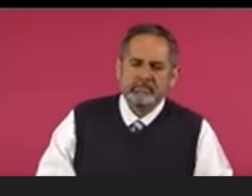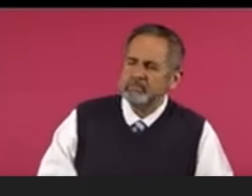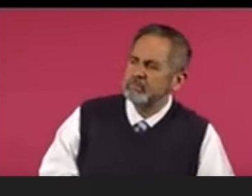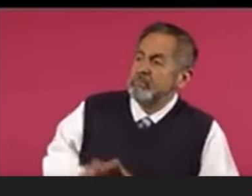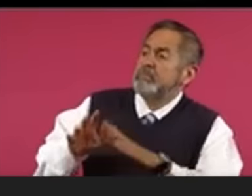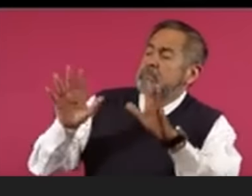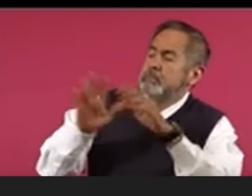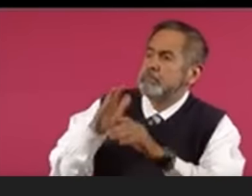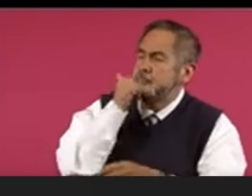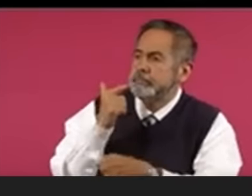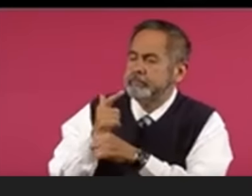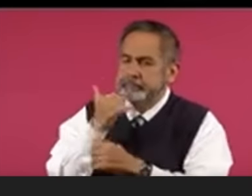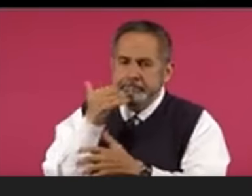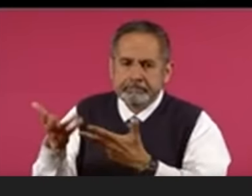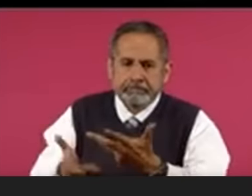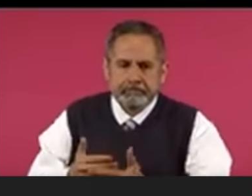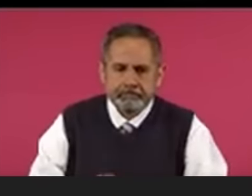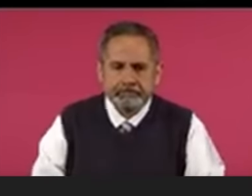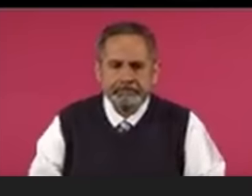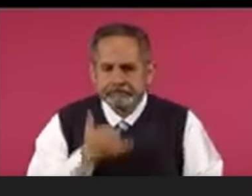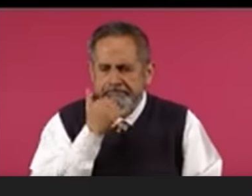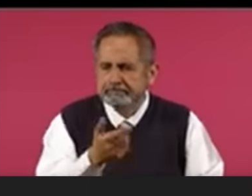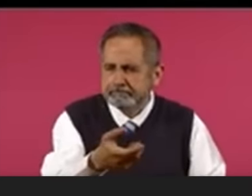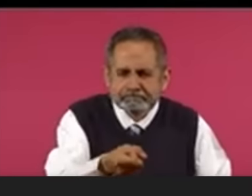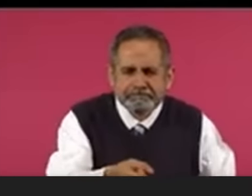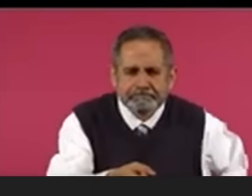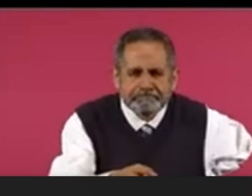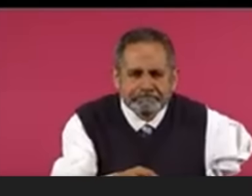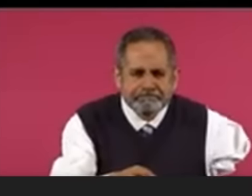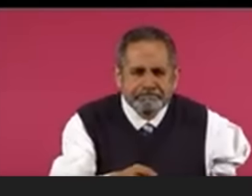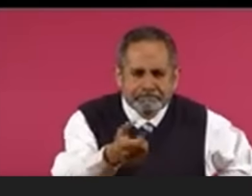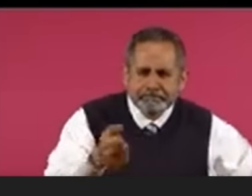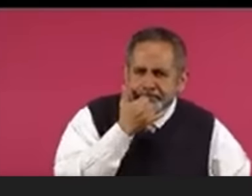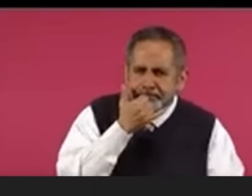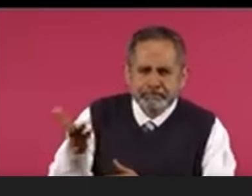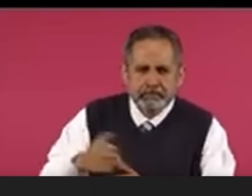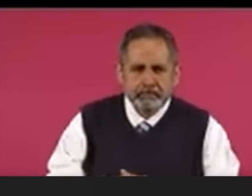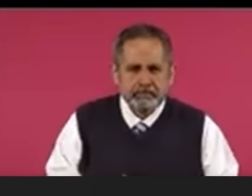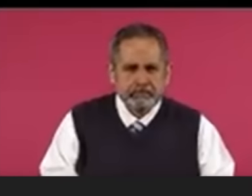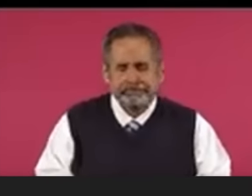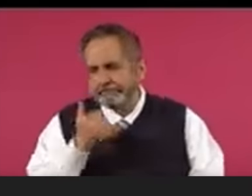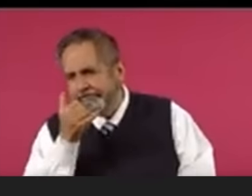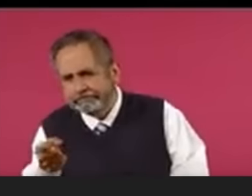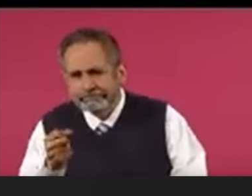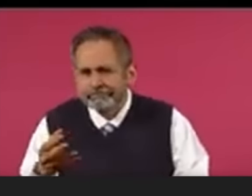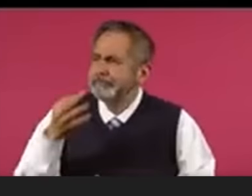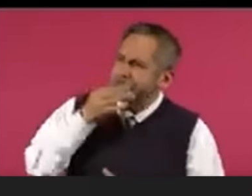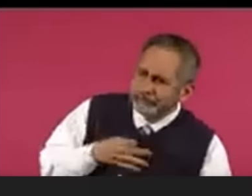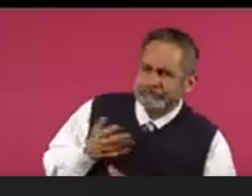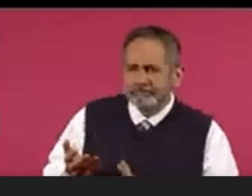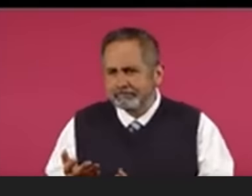Ay, licenciado, perdón. Salúdese, hombre. Yo que quiera, cualquier. Veníamos a ver lo de. ¿Qué pasó? Porque veníamos. Venían o